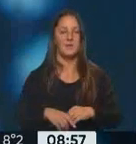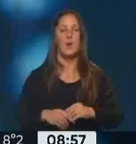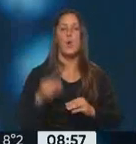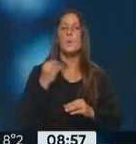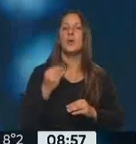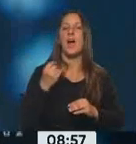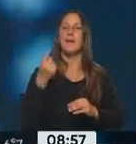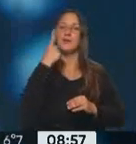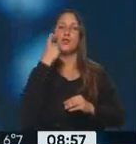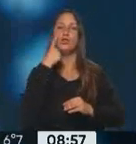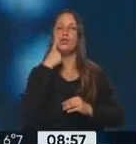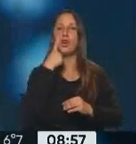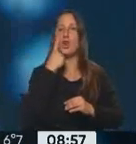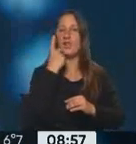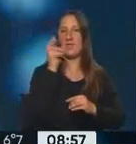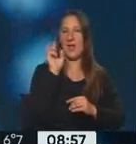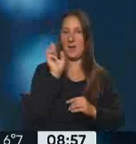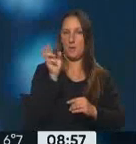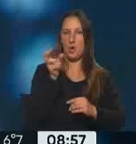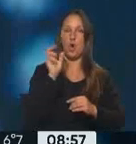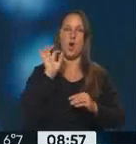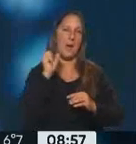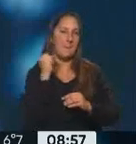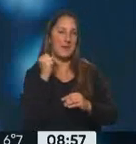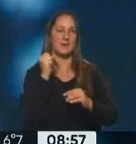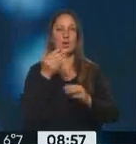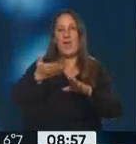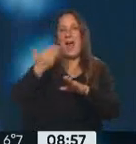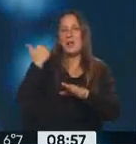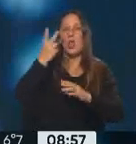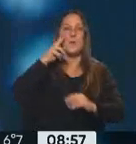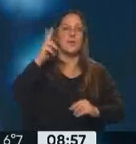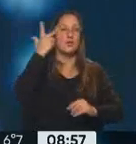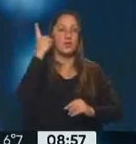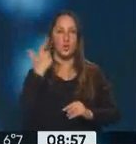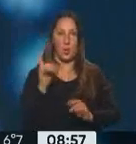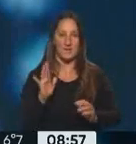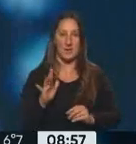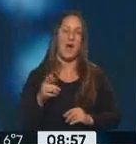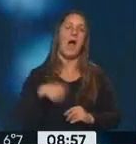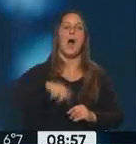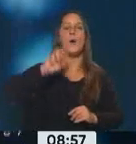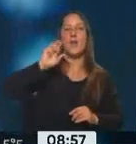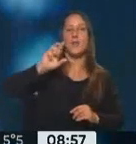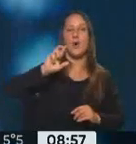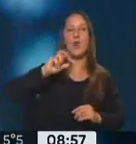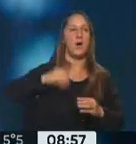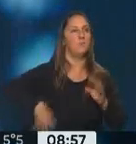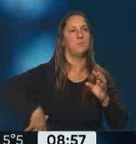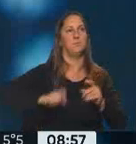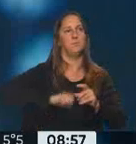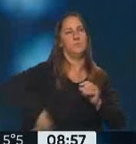distintas regulaciones cambiarias que en el 2018 no estaban entonces no vamos a ver que los dólares se vayan y veas un